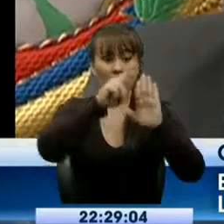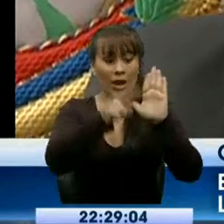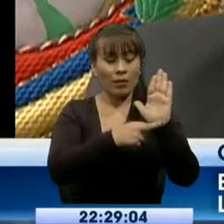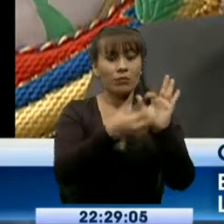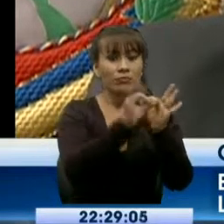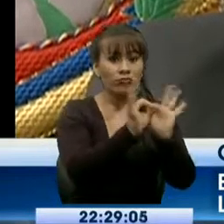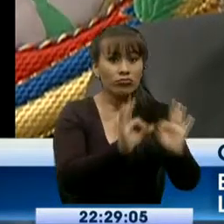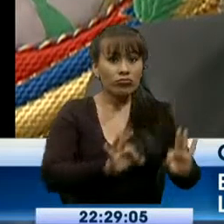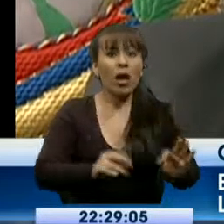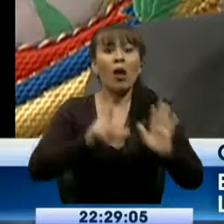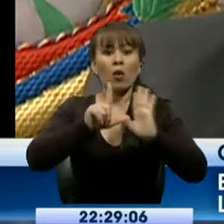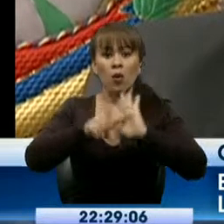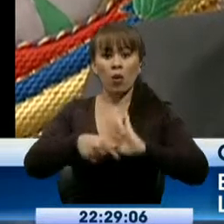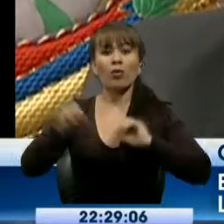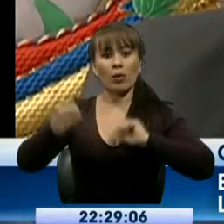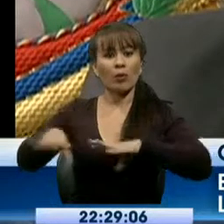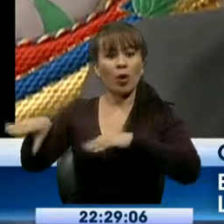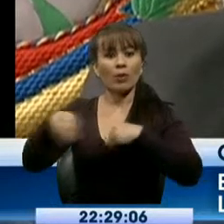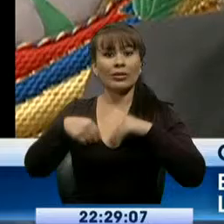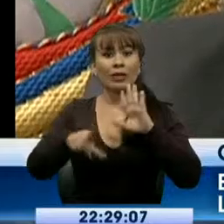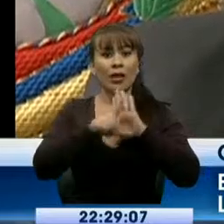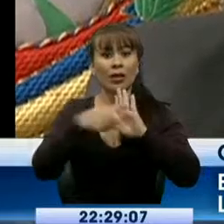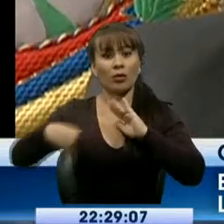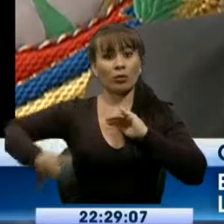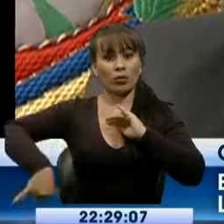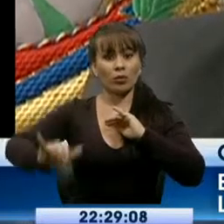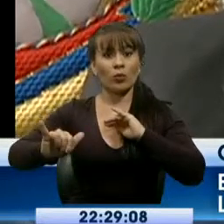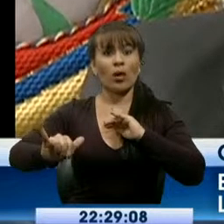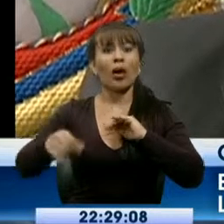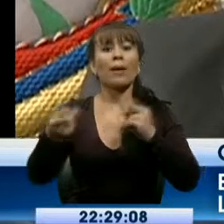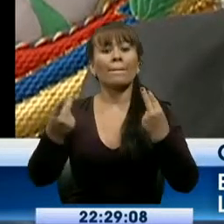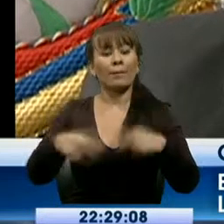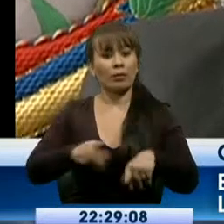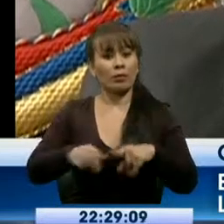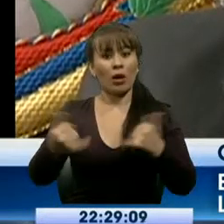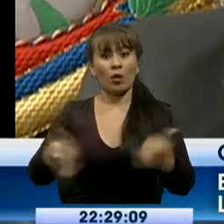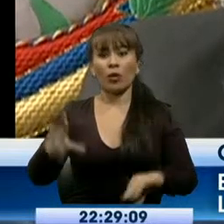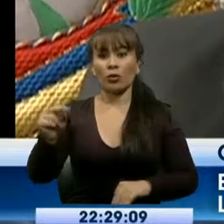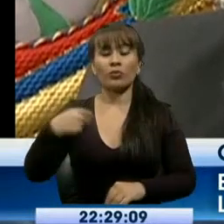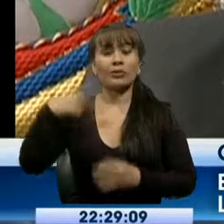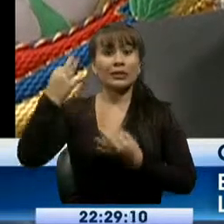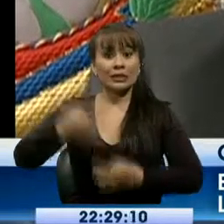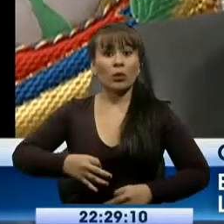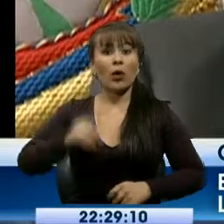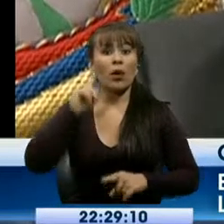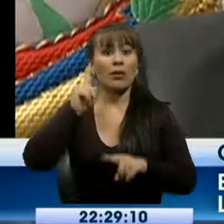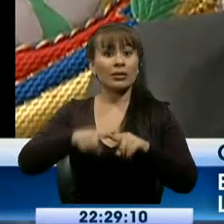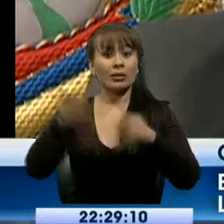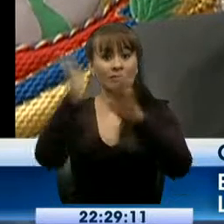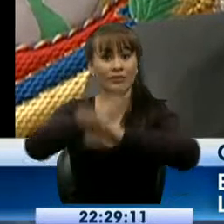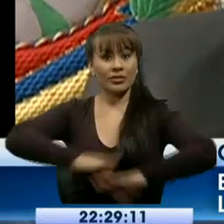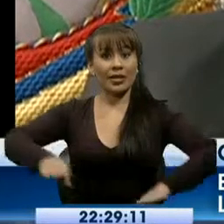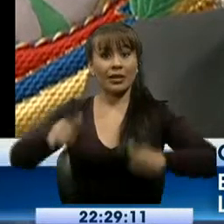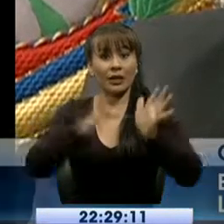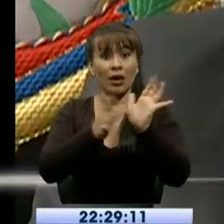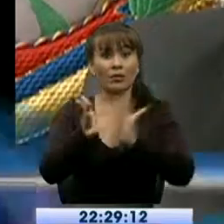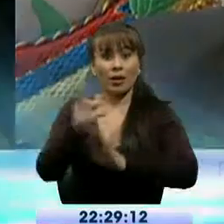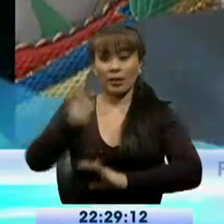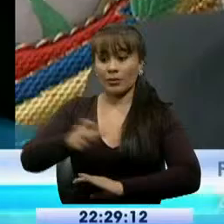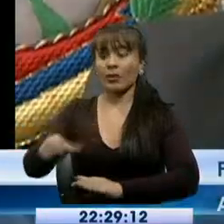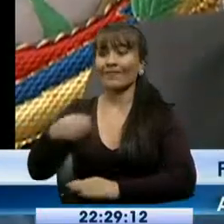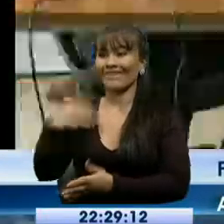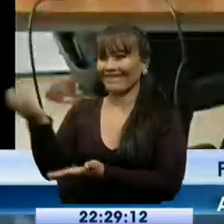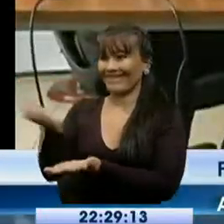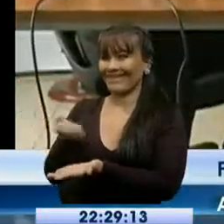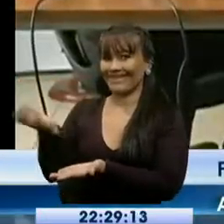abril todo lo que corresponde al seguro de desempleo para garantizar que desde finales de abril puedan los ecuatorianos cobrar el seguro